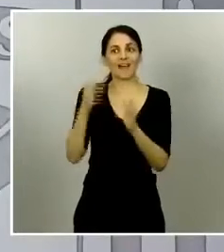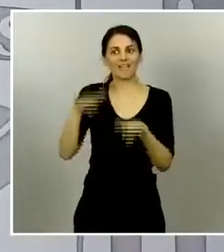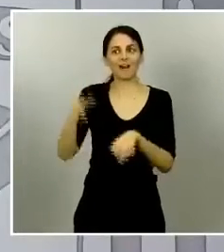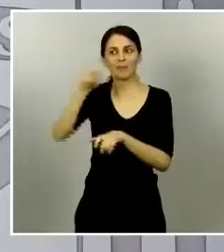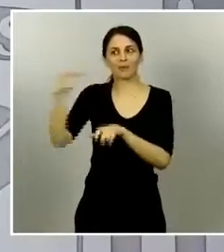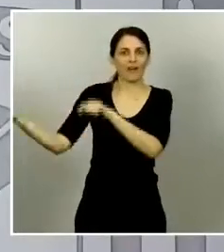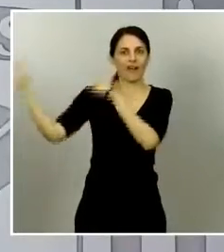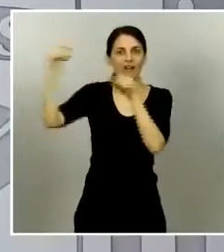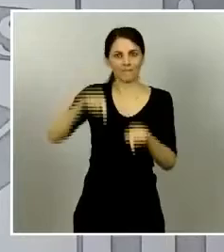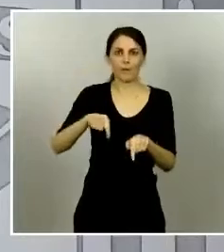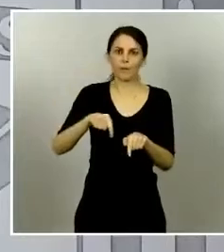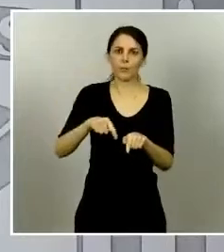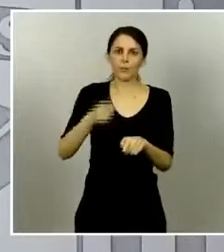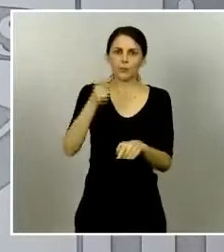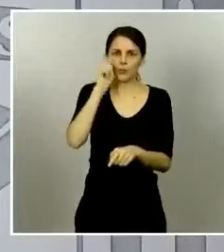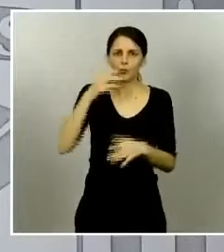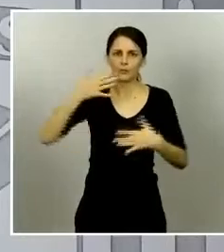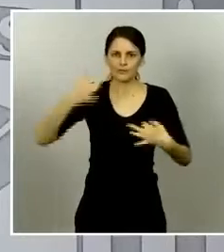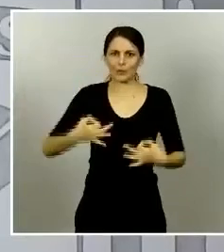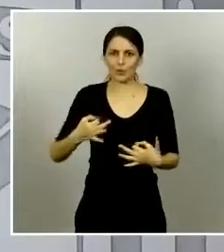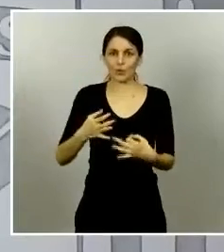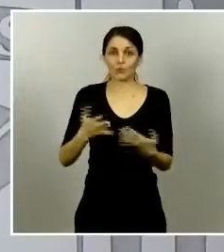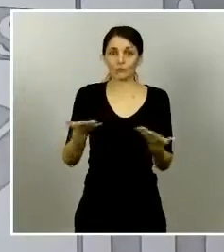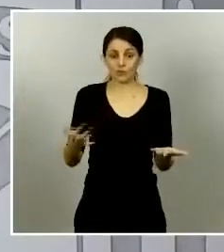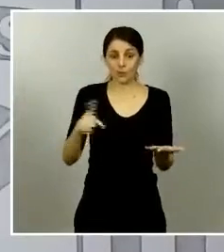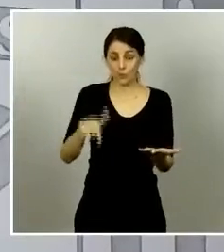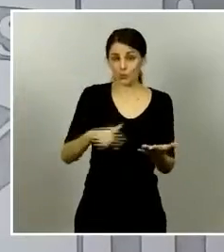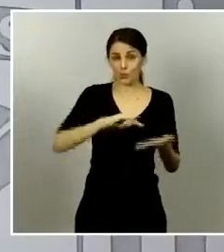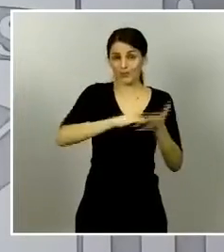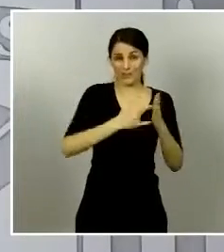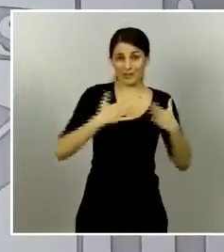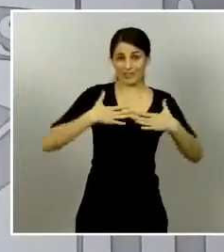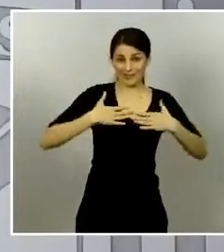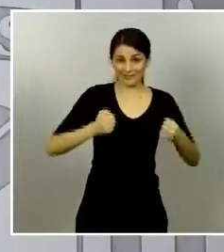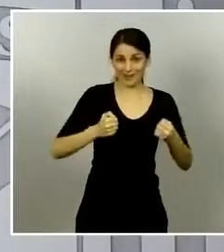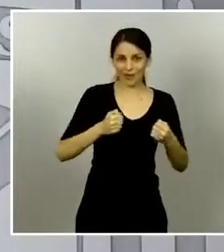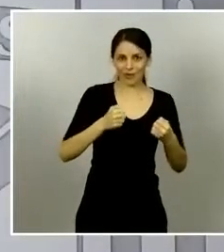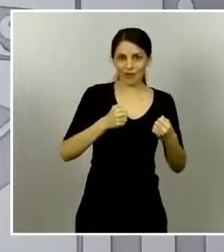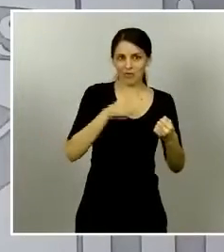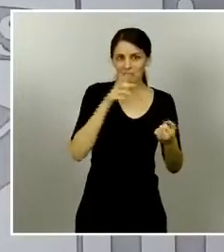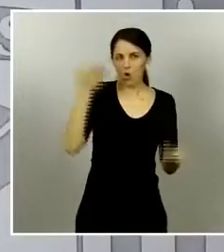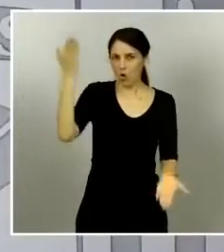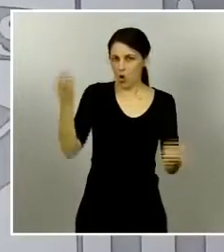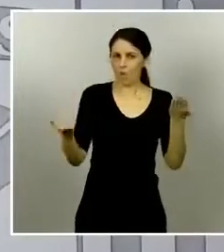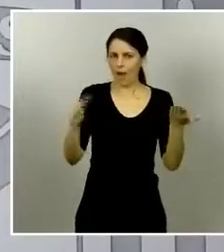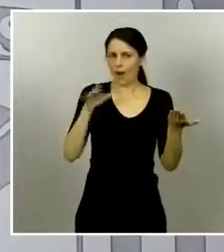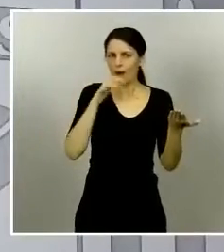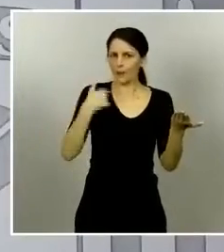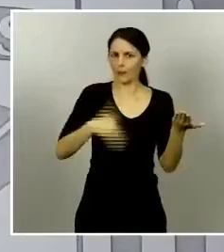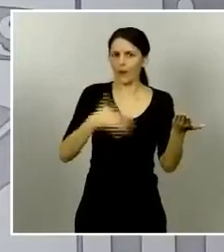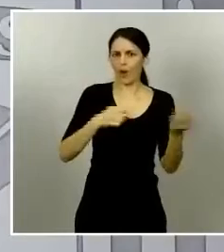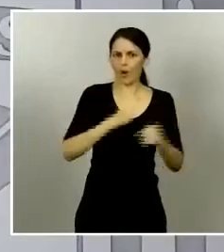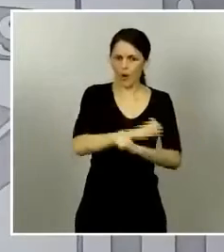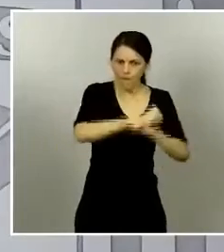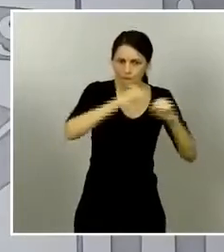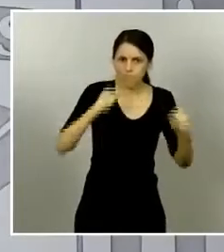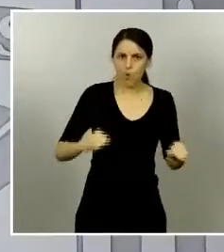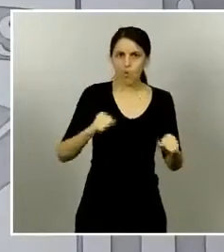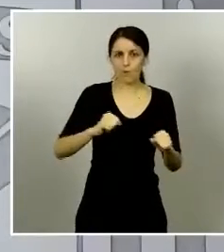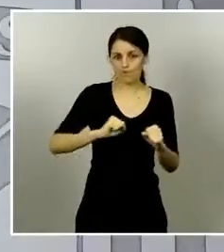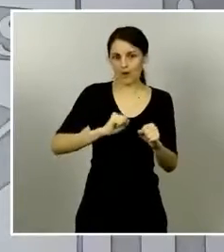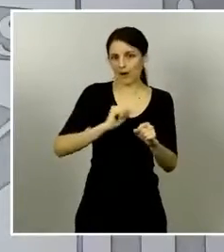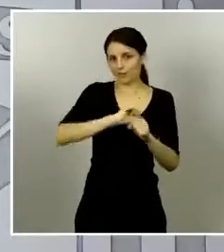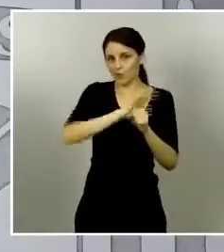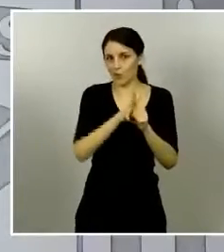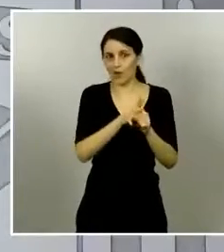un destino seguro, con uno de los mejores sistemas sanitarios del mundo, ahora reforzado para combatir este virus, y